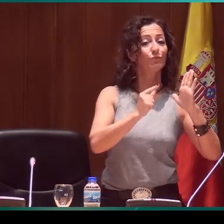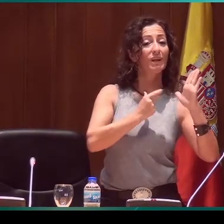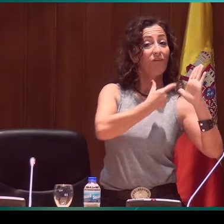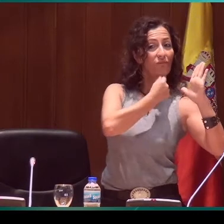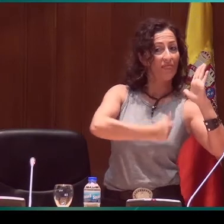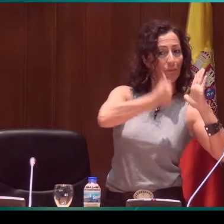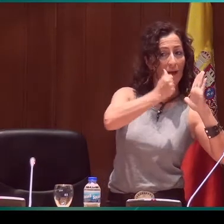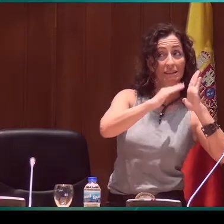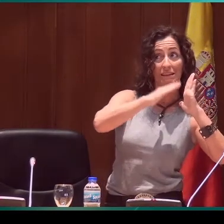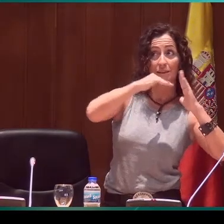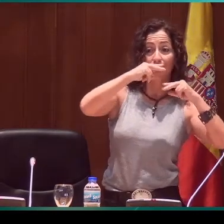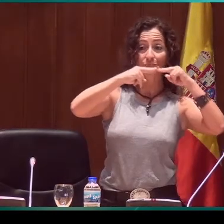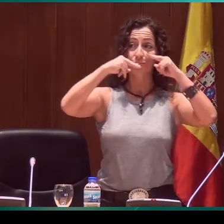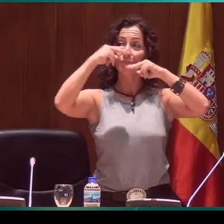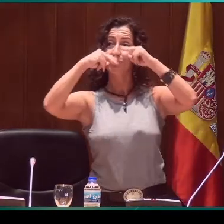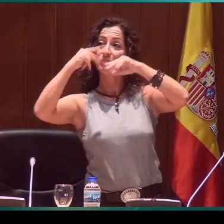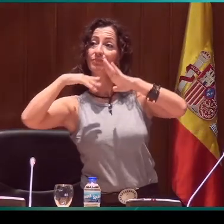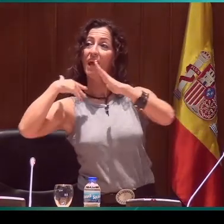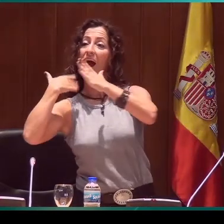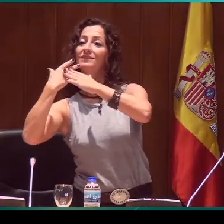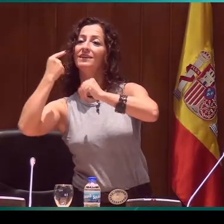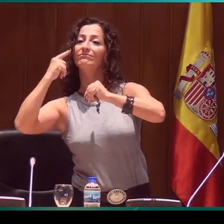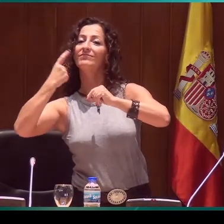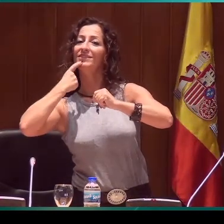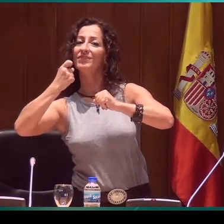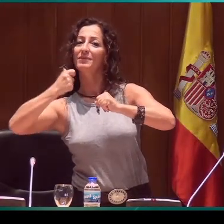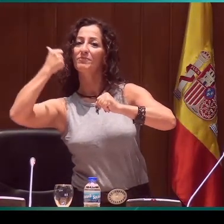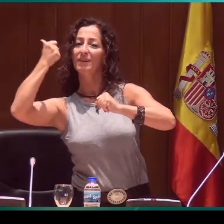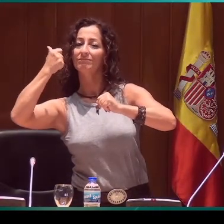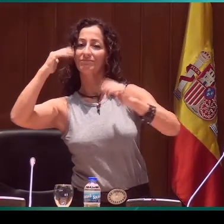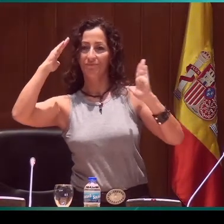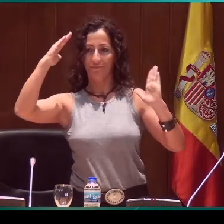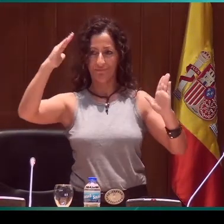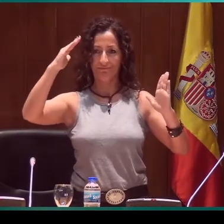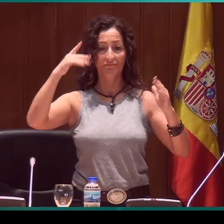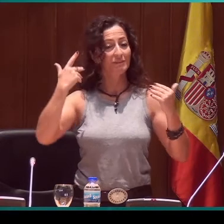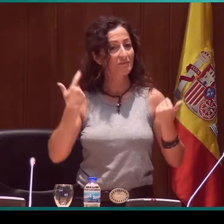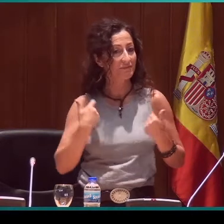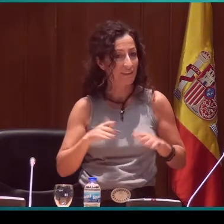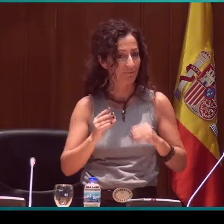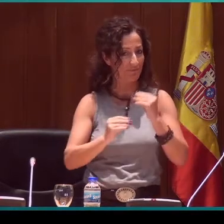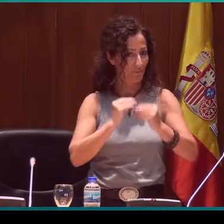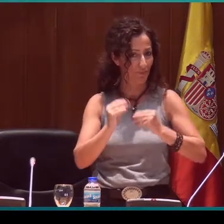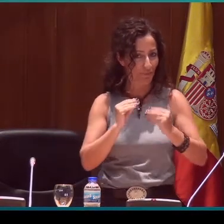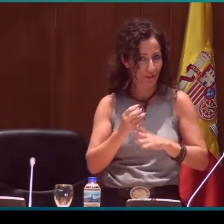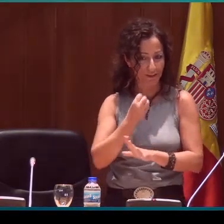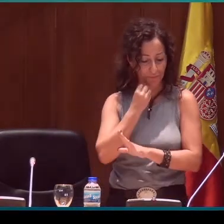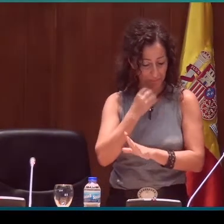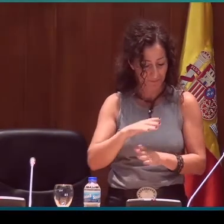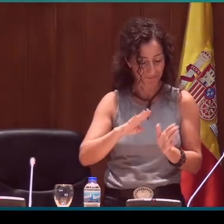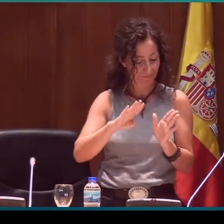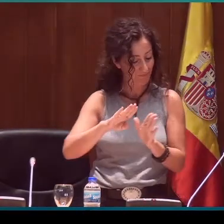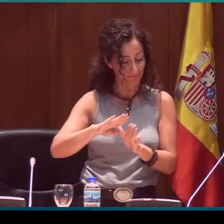empezando por los ítems más fáciles hasta los ítems más complejos con respecto a la evolución de la lengua de